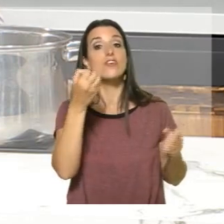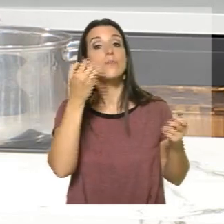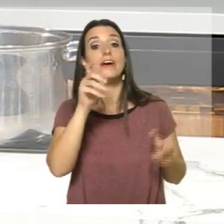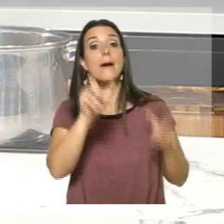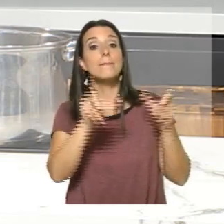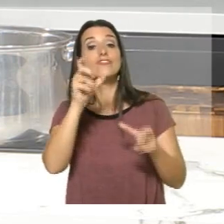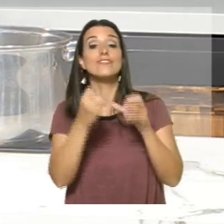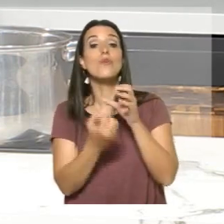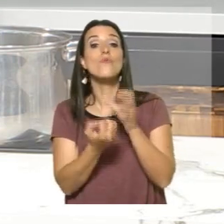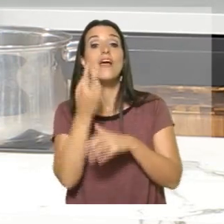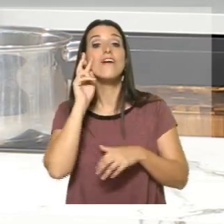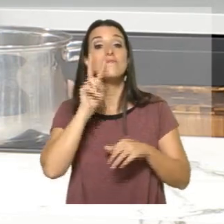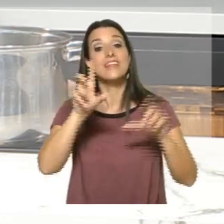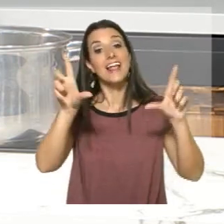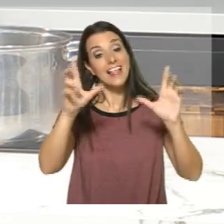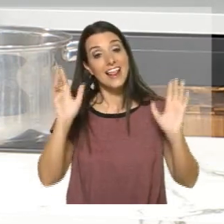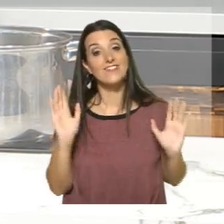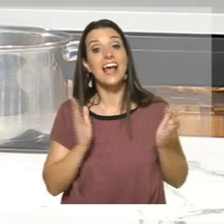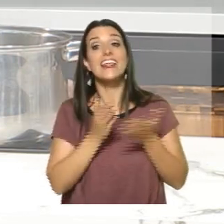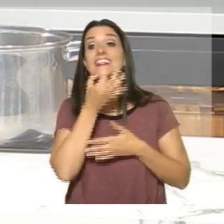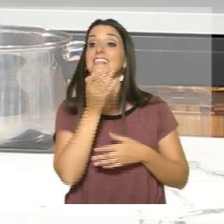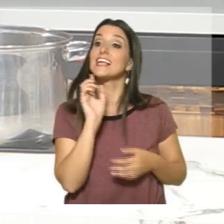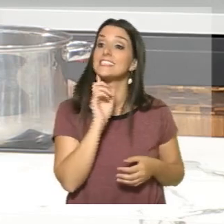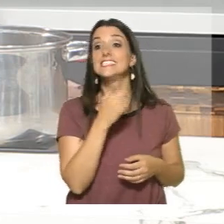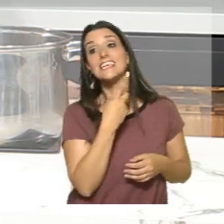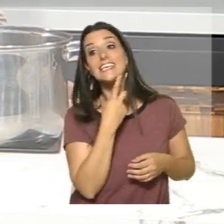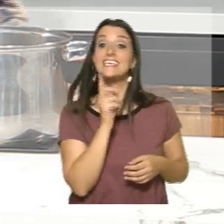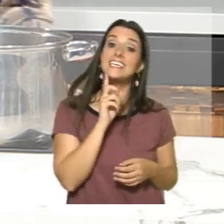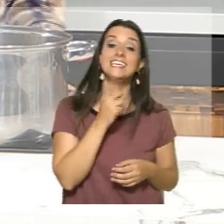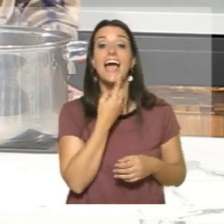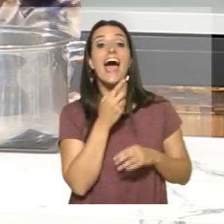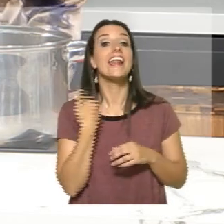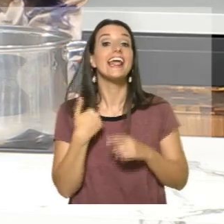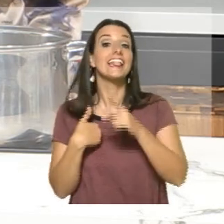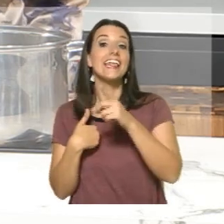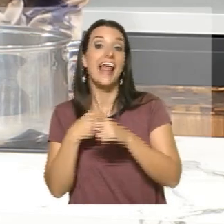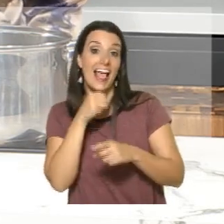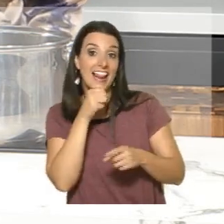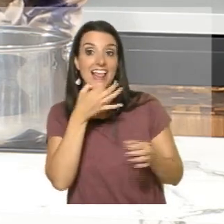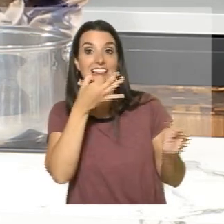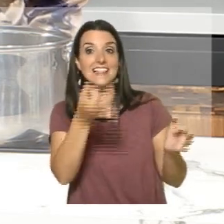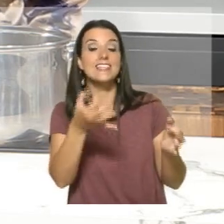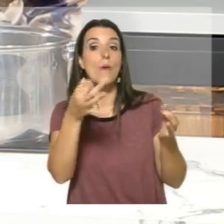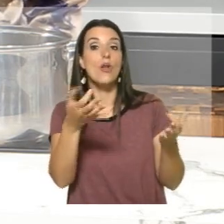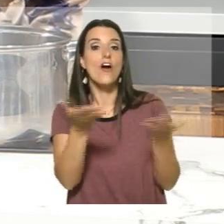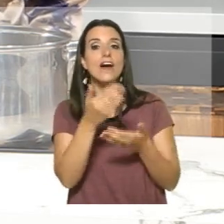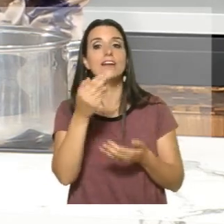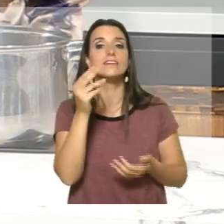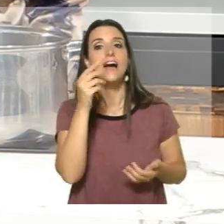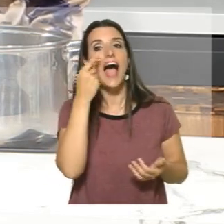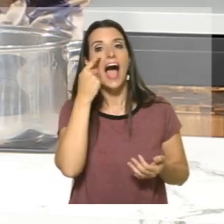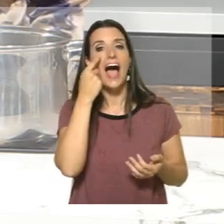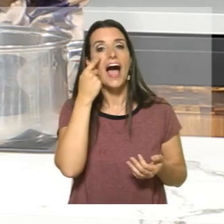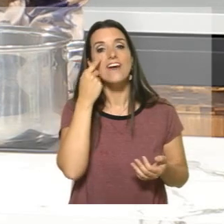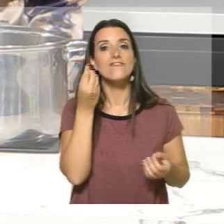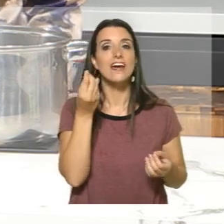se renueva. Exacto. Y a la gran Entonces, mira, te paso el primer día de mi tip de la jornada Dale, de hoy. Dale, anotamos. Vas a ir olfateando, digamos,